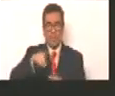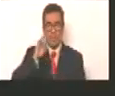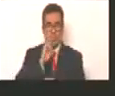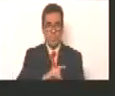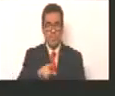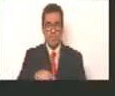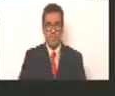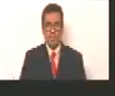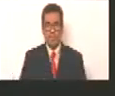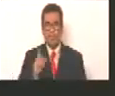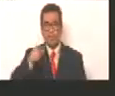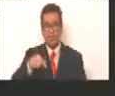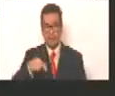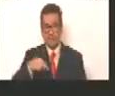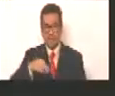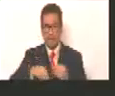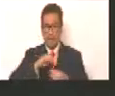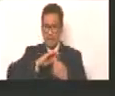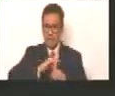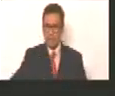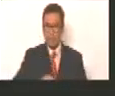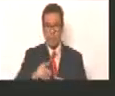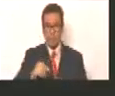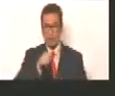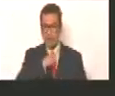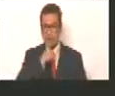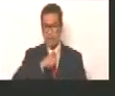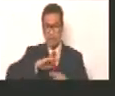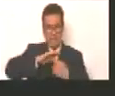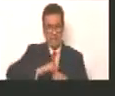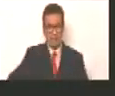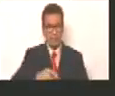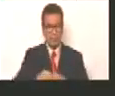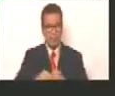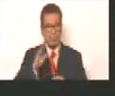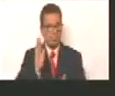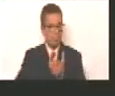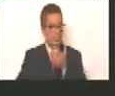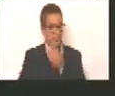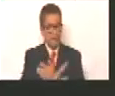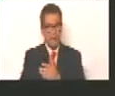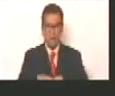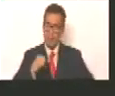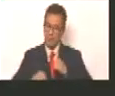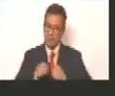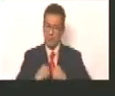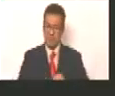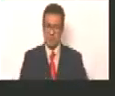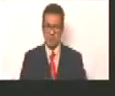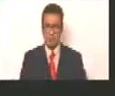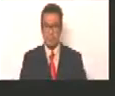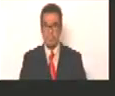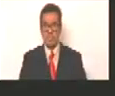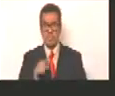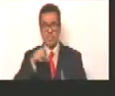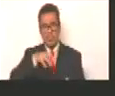de demolerlo, no aguanten la demolición y se vayan corriendo del hemiciclo.